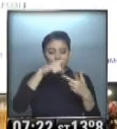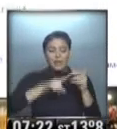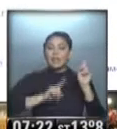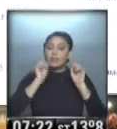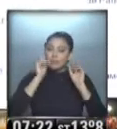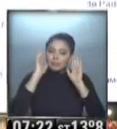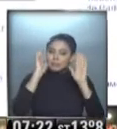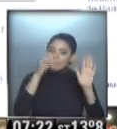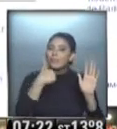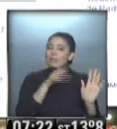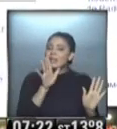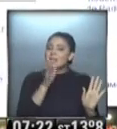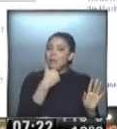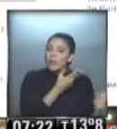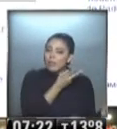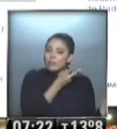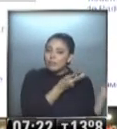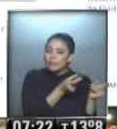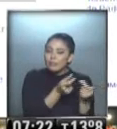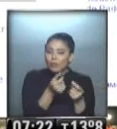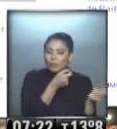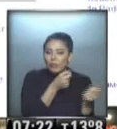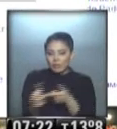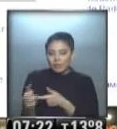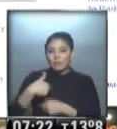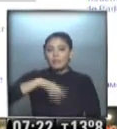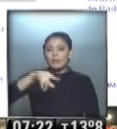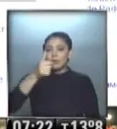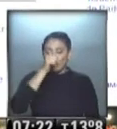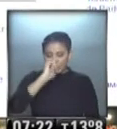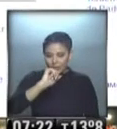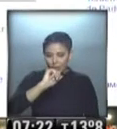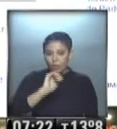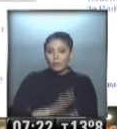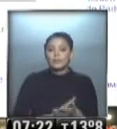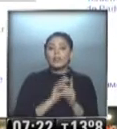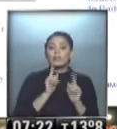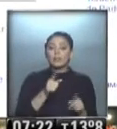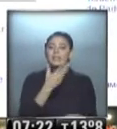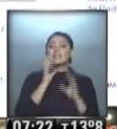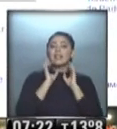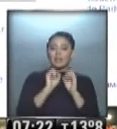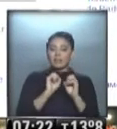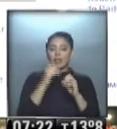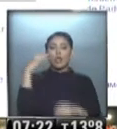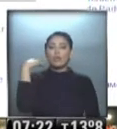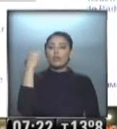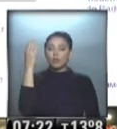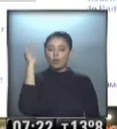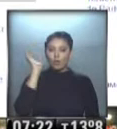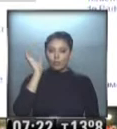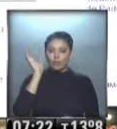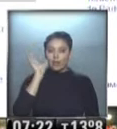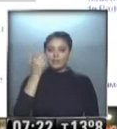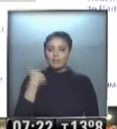rubros que proyectan un fuerte incremento de la actividad del próximo domingo. Vicente Lourenzo, secretario de la Confederación Argentina de la